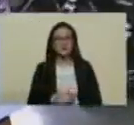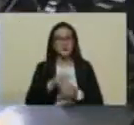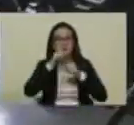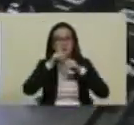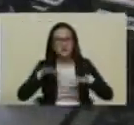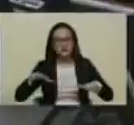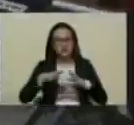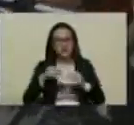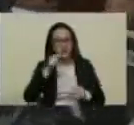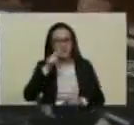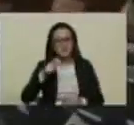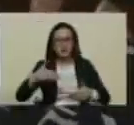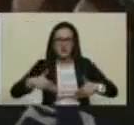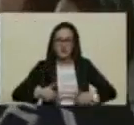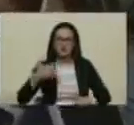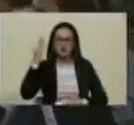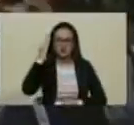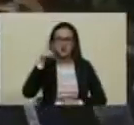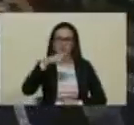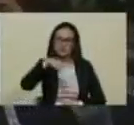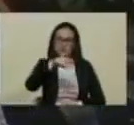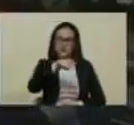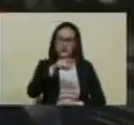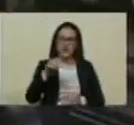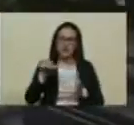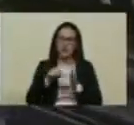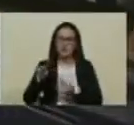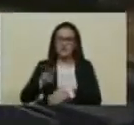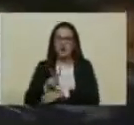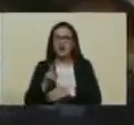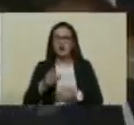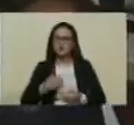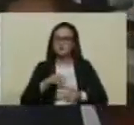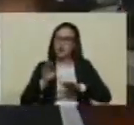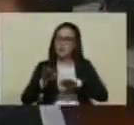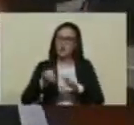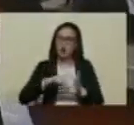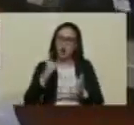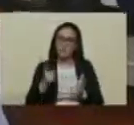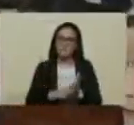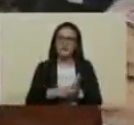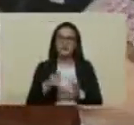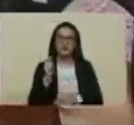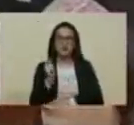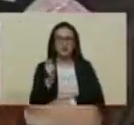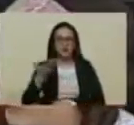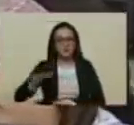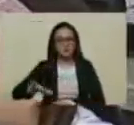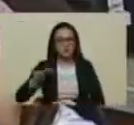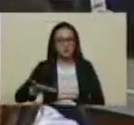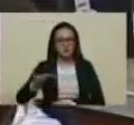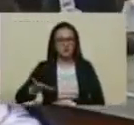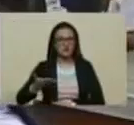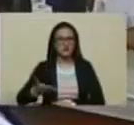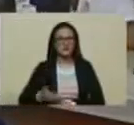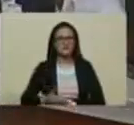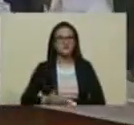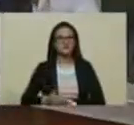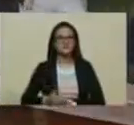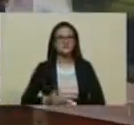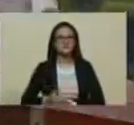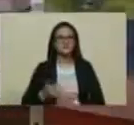todos nosotros. El esfuerzo que usted ha hecho en Ciudad Caribe, cuente con nosotros, que lo vamos a estar también acompañando en esa tarea tan importante. Y de verdad, presidente,